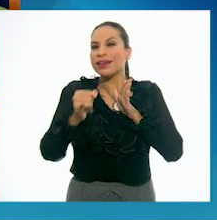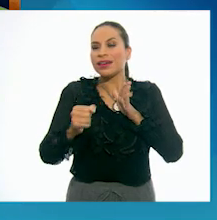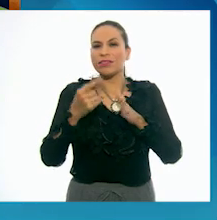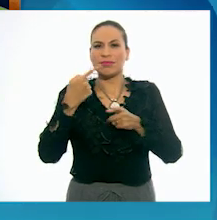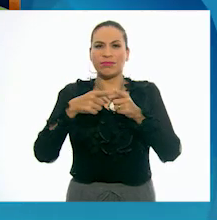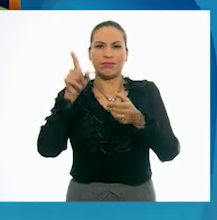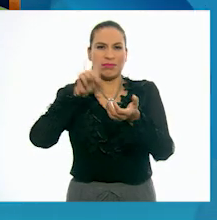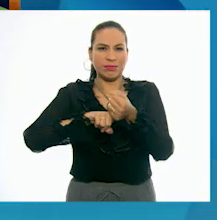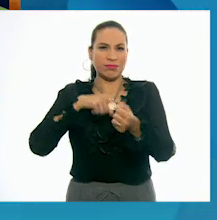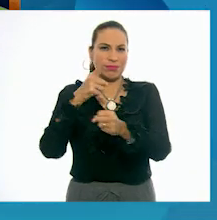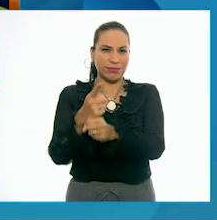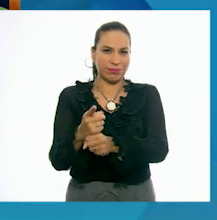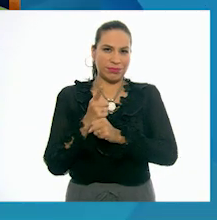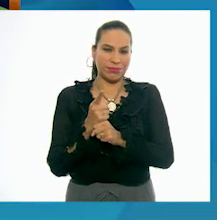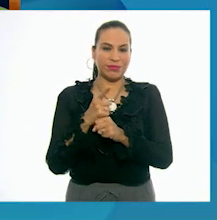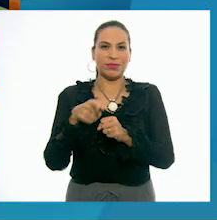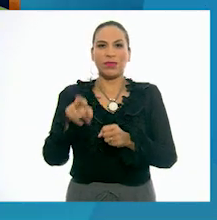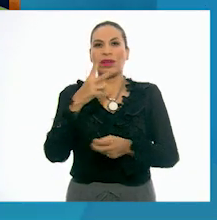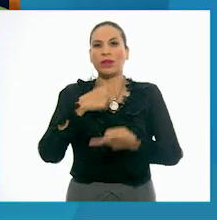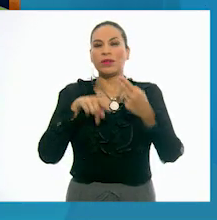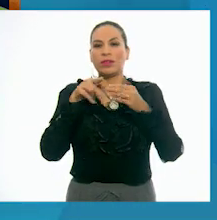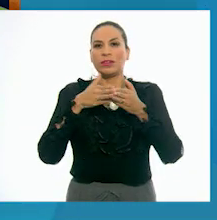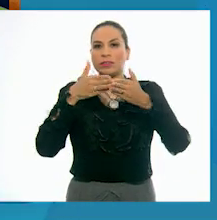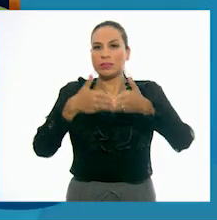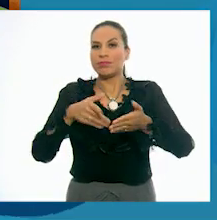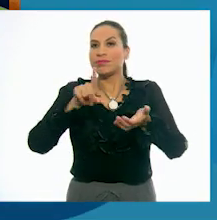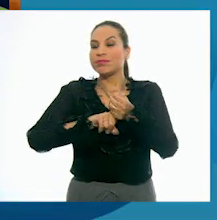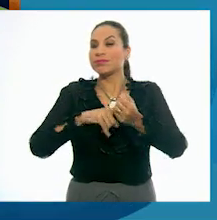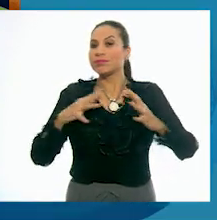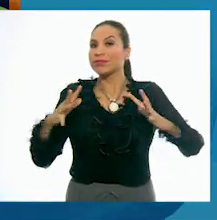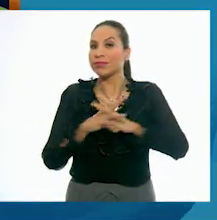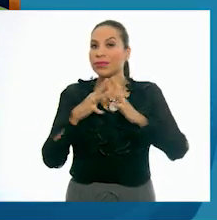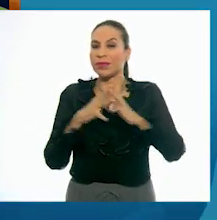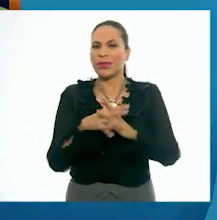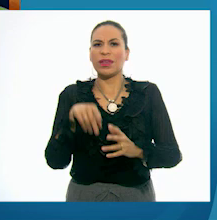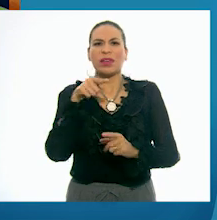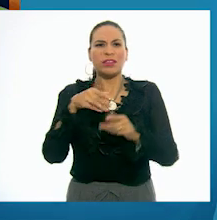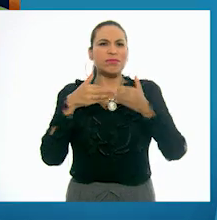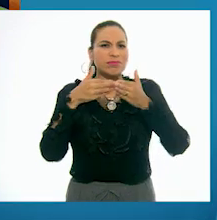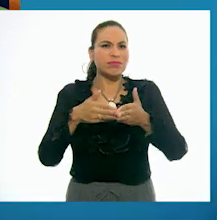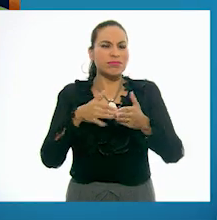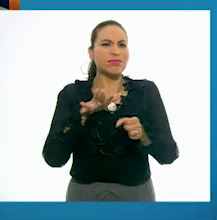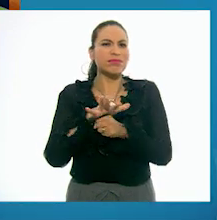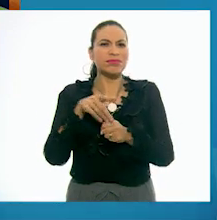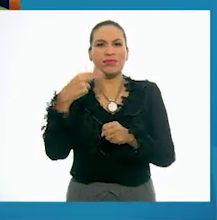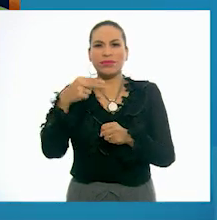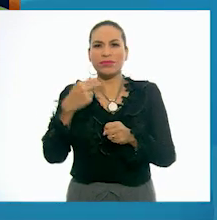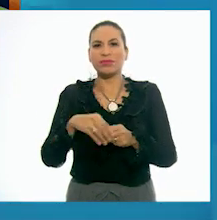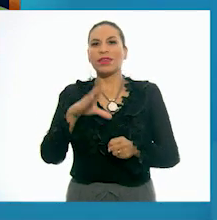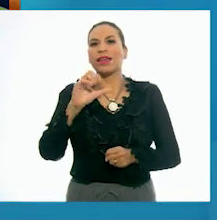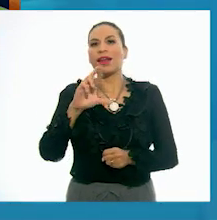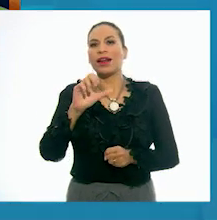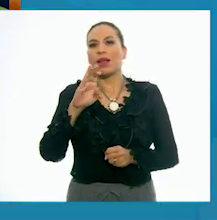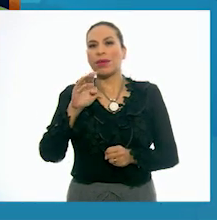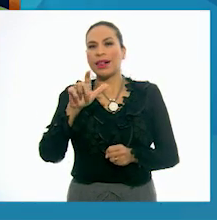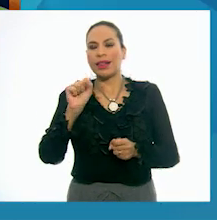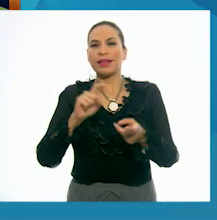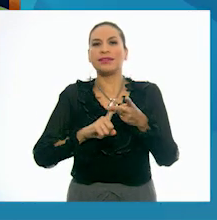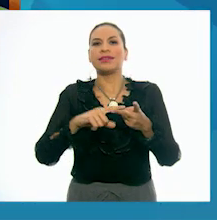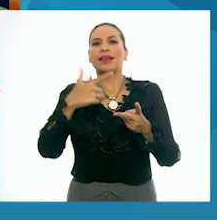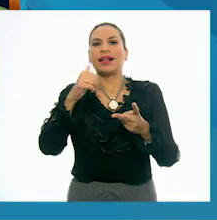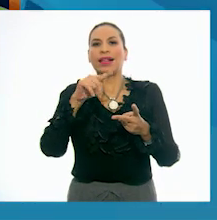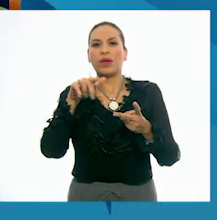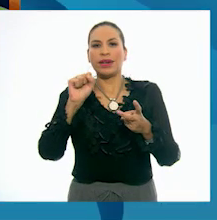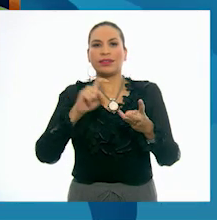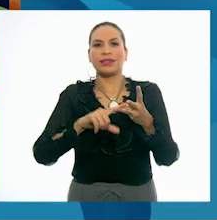cargar cañones, lo cual los volvió navíos de guerra. Este tipo de embarcaciones, llamadas carabelas, galeones y